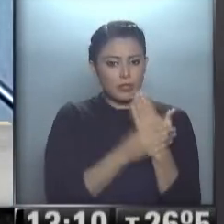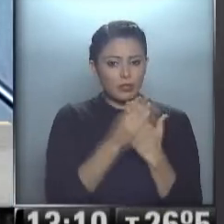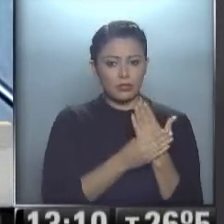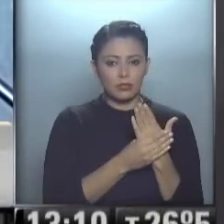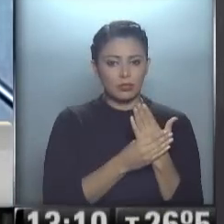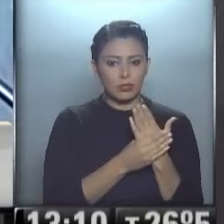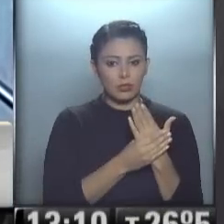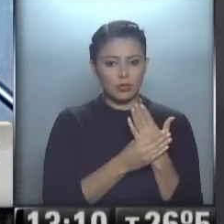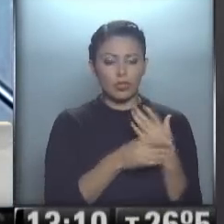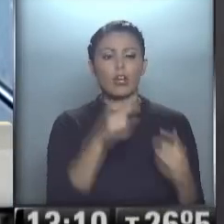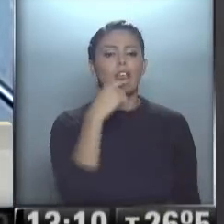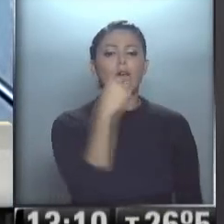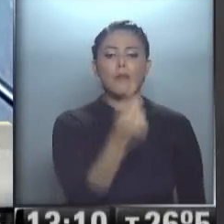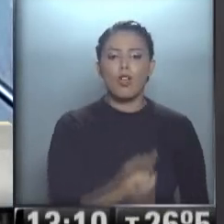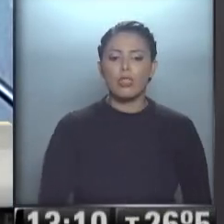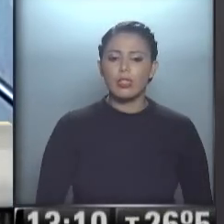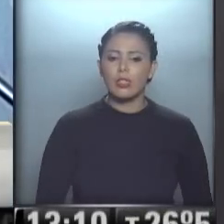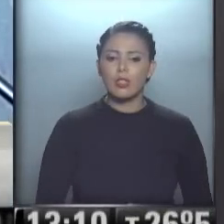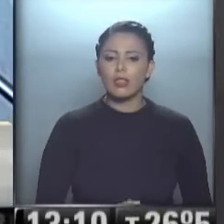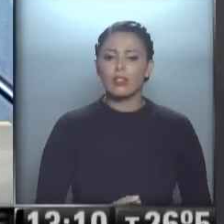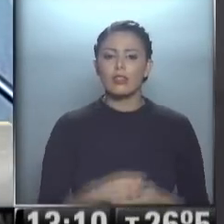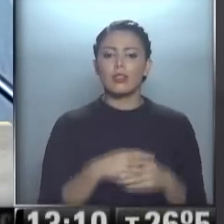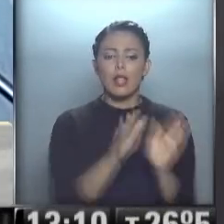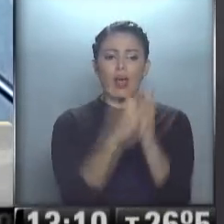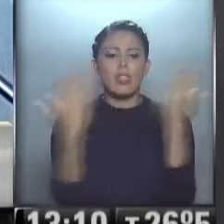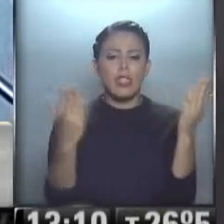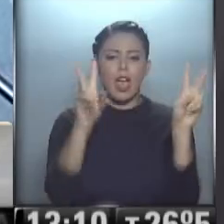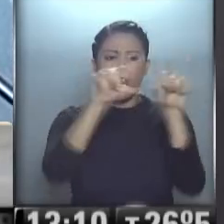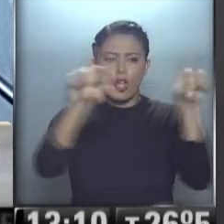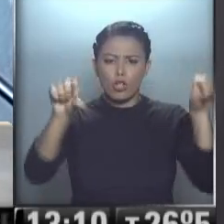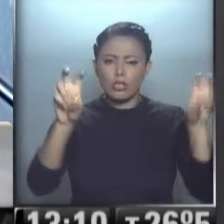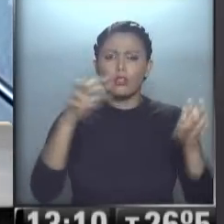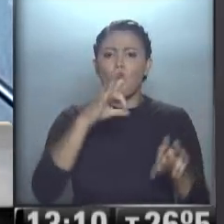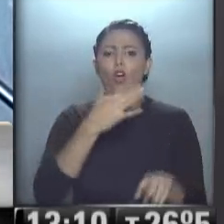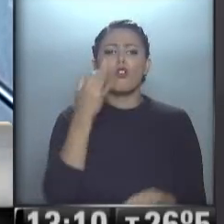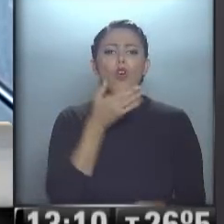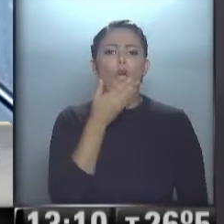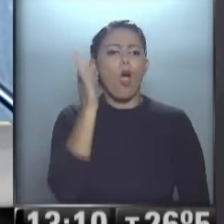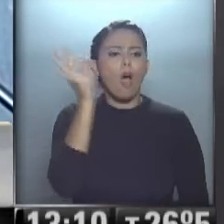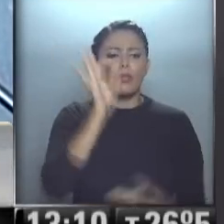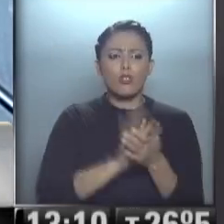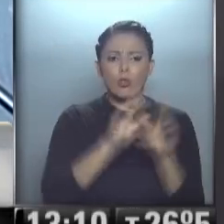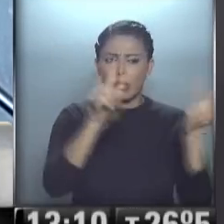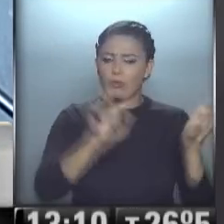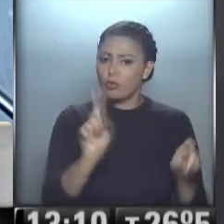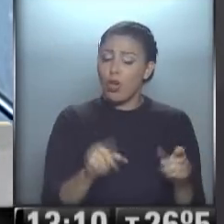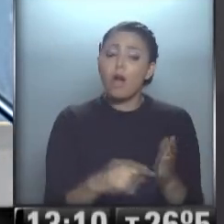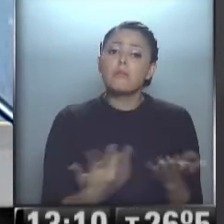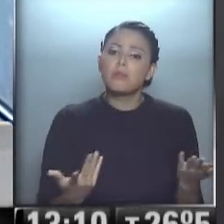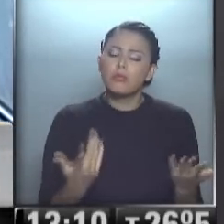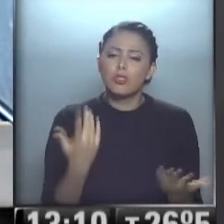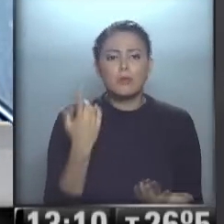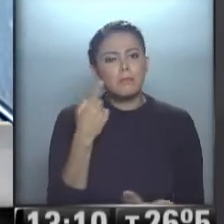ministros responder titulares de los diarios ni efectuar comentarios sobre los mismos pero me resulta muy